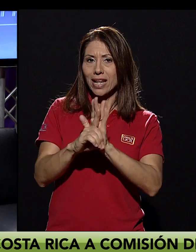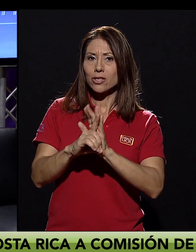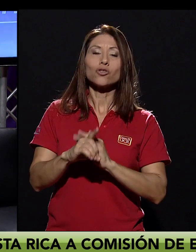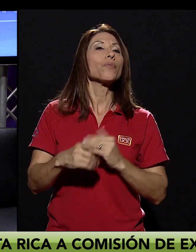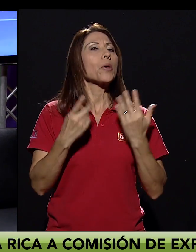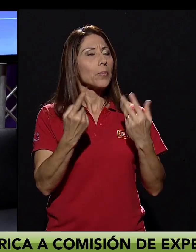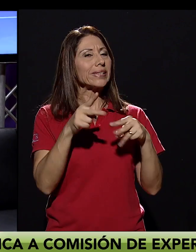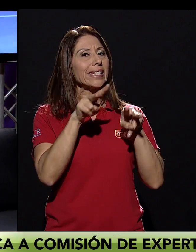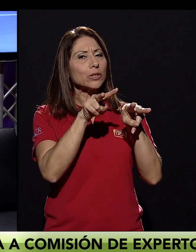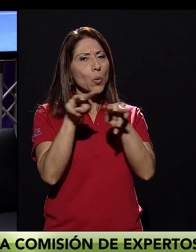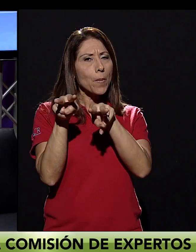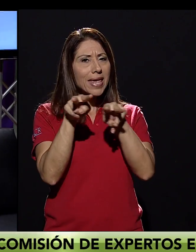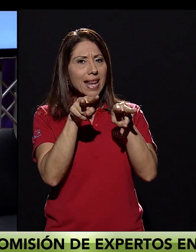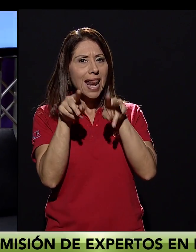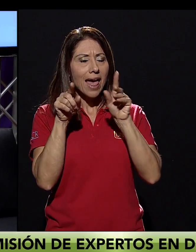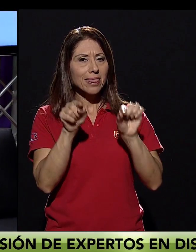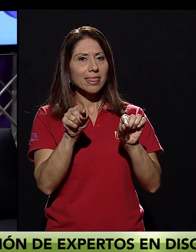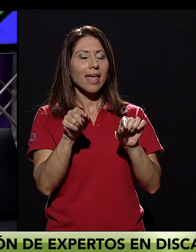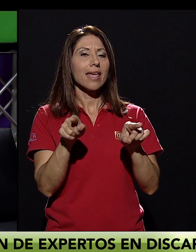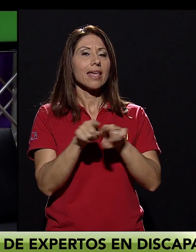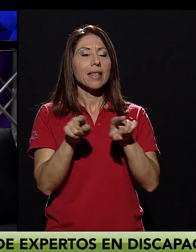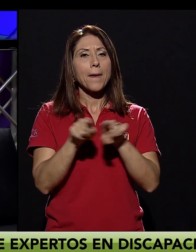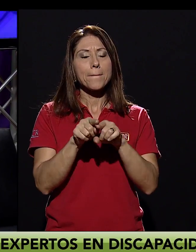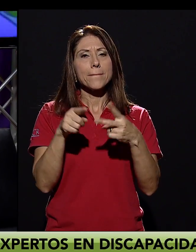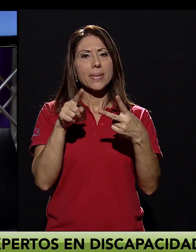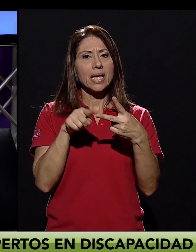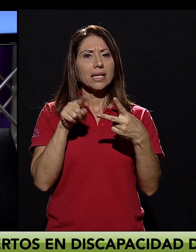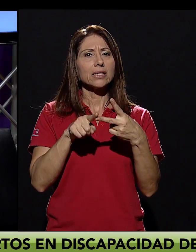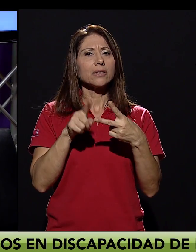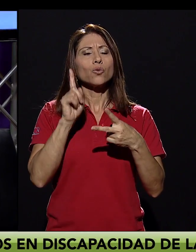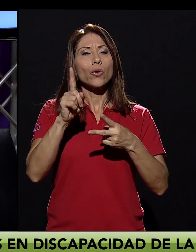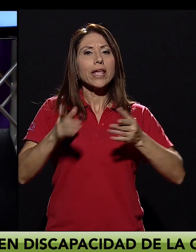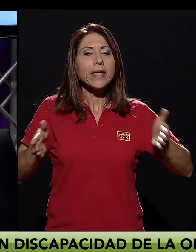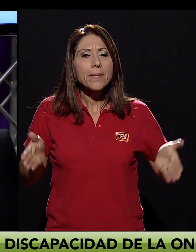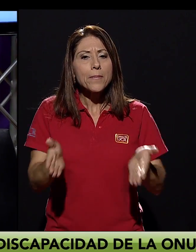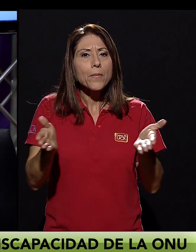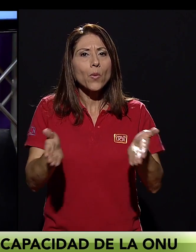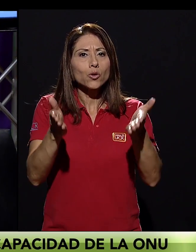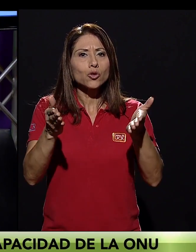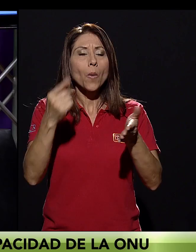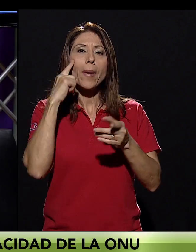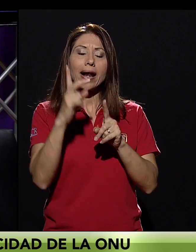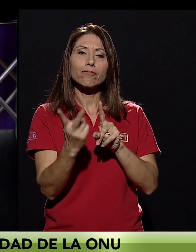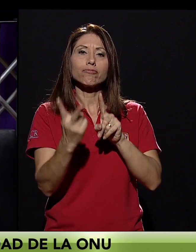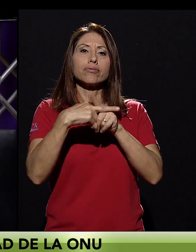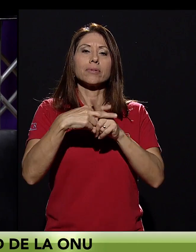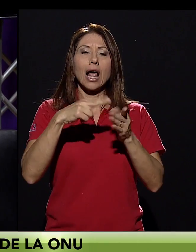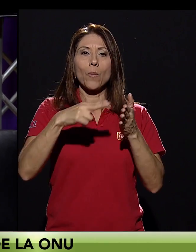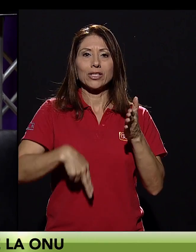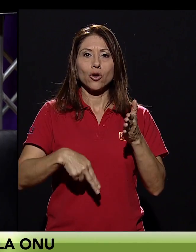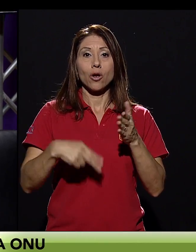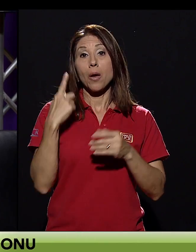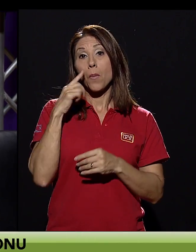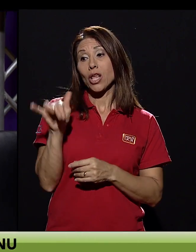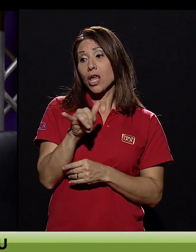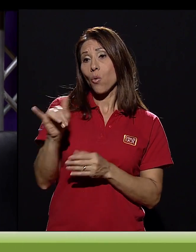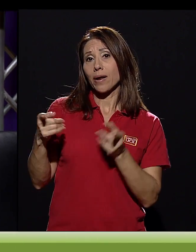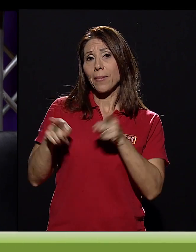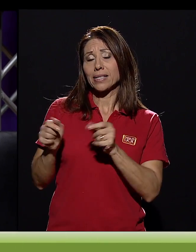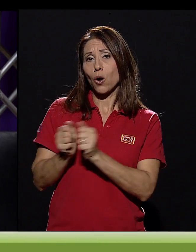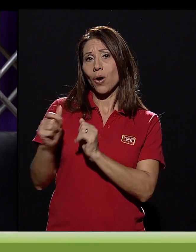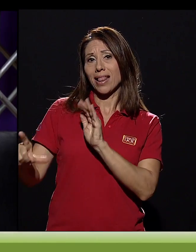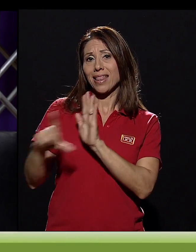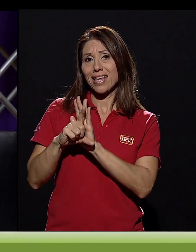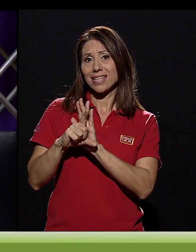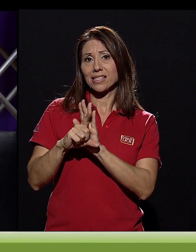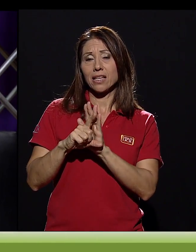de los derechos. Por un lado es un vigilante, por otro lado es un impulso para la implementación de la convención, porque igual que las leyes, la